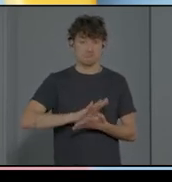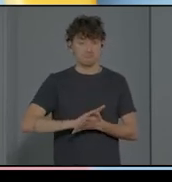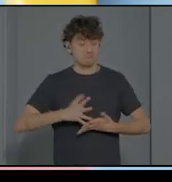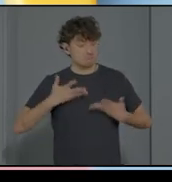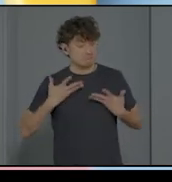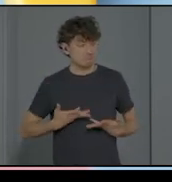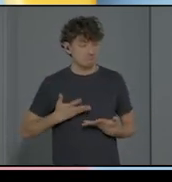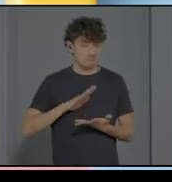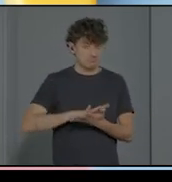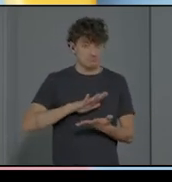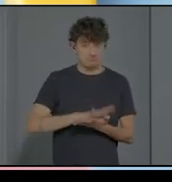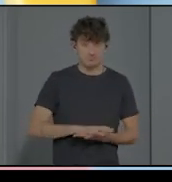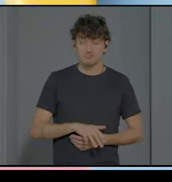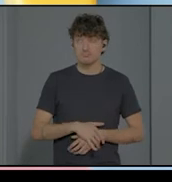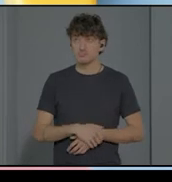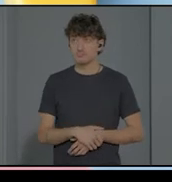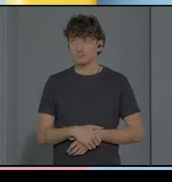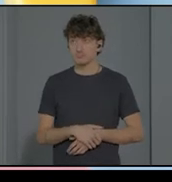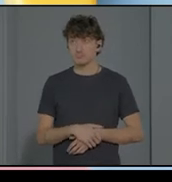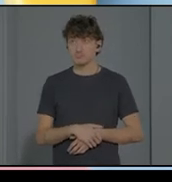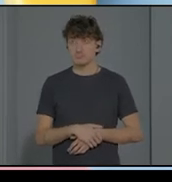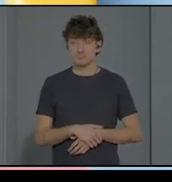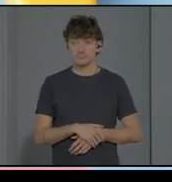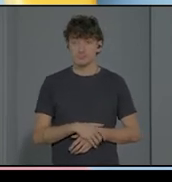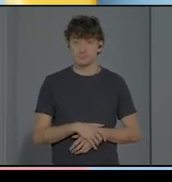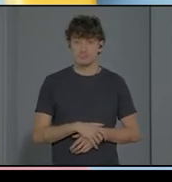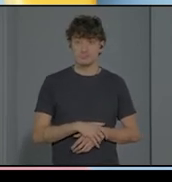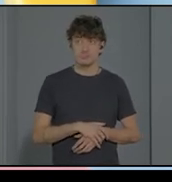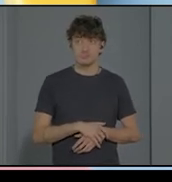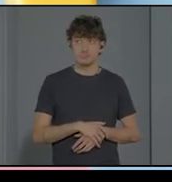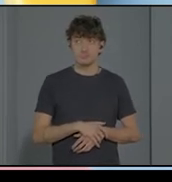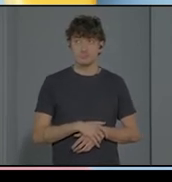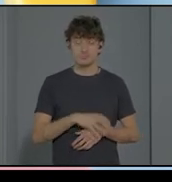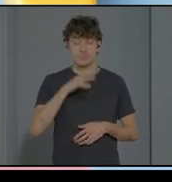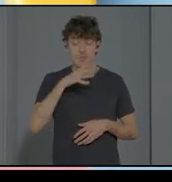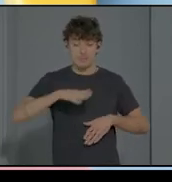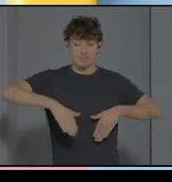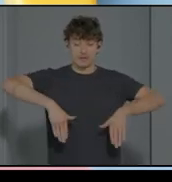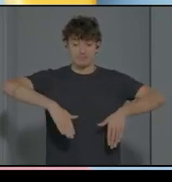cambia la variación. Desde las piernas están más sueltas. Ahora la madre se sienta.